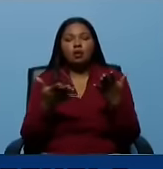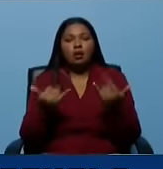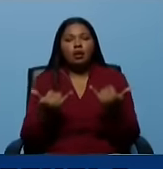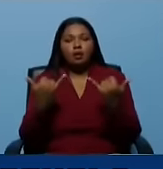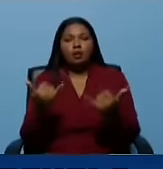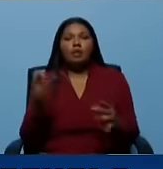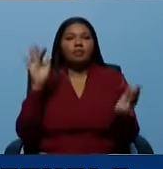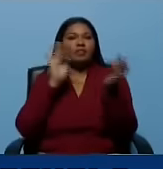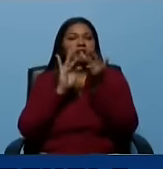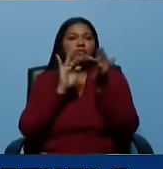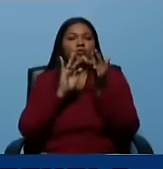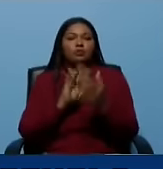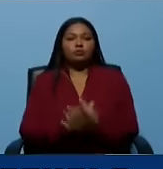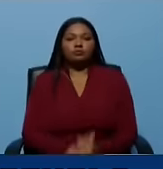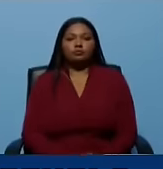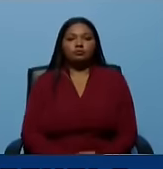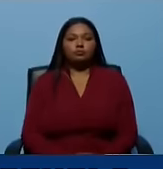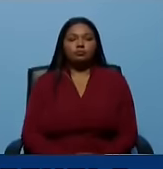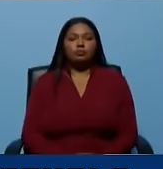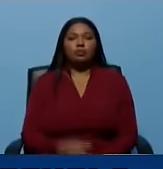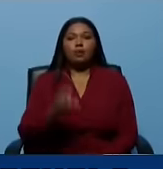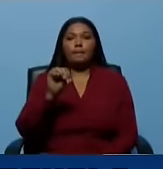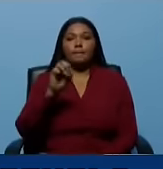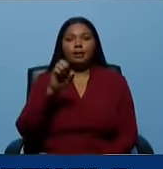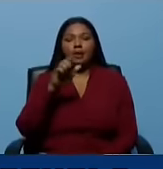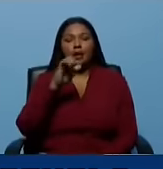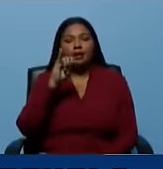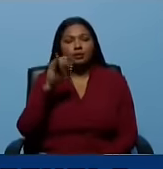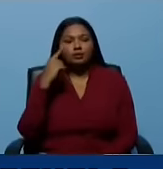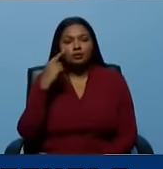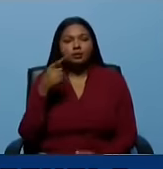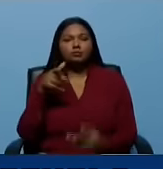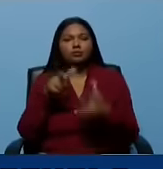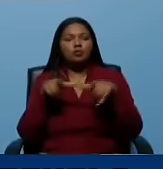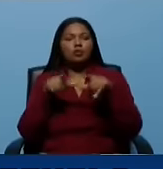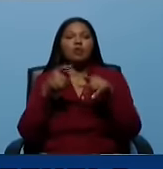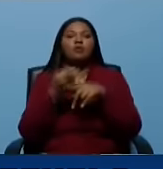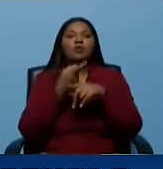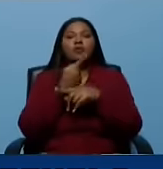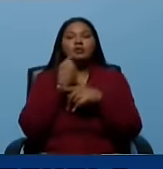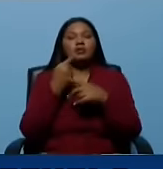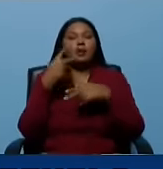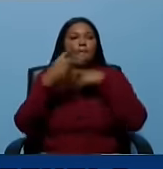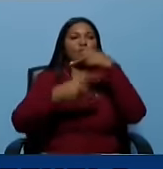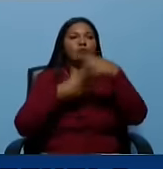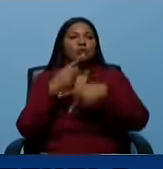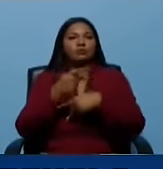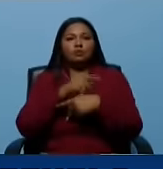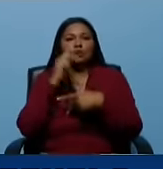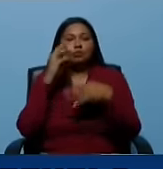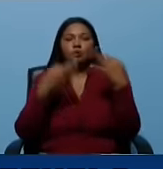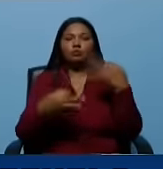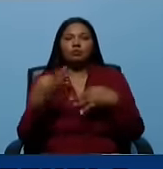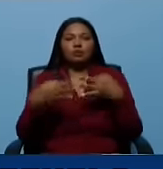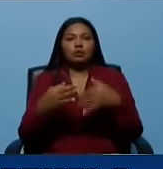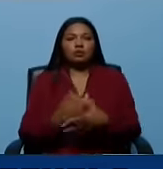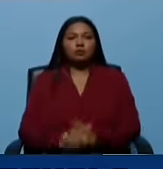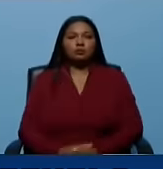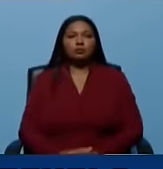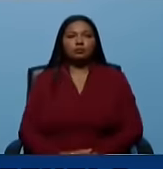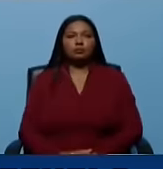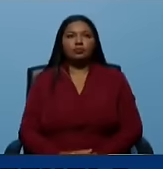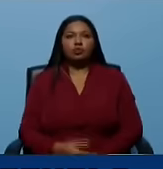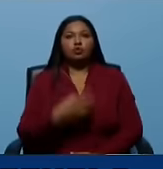directamente Miley lo asumió pero en Cabo verde el gobierno decía que eso era un proceso que desarrollaba judicial que ellos no